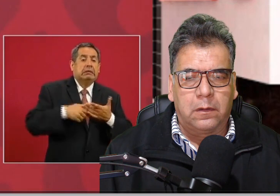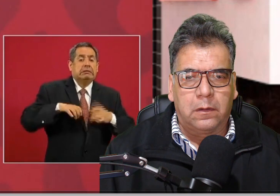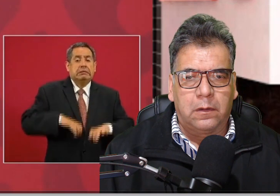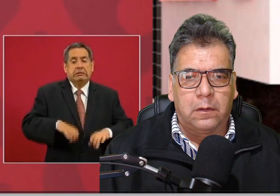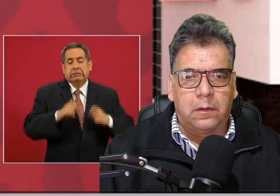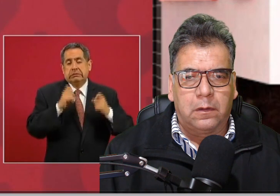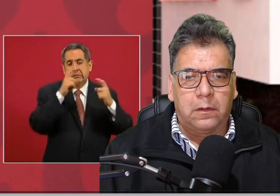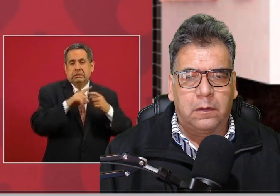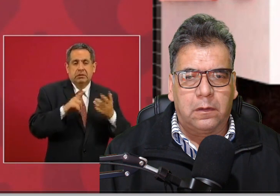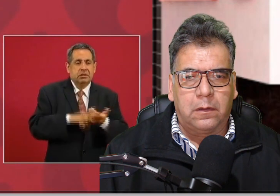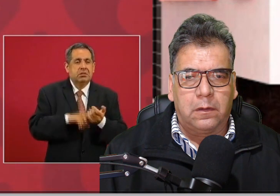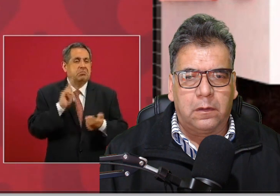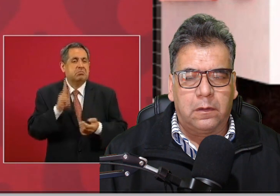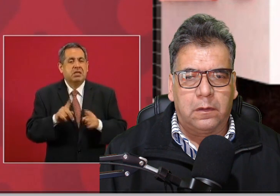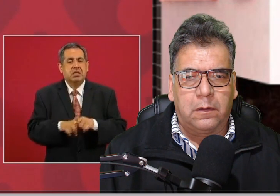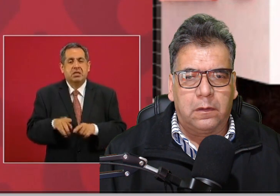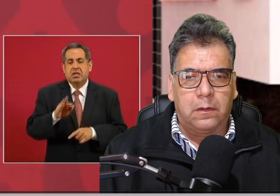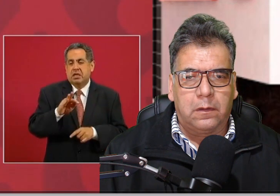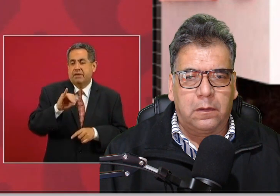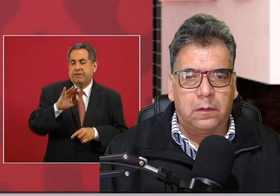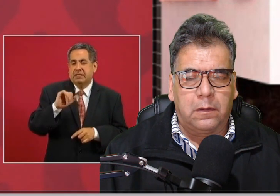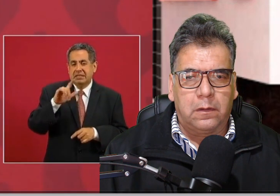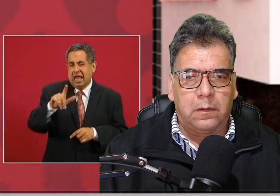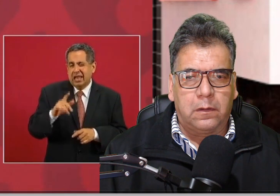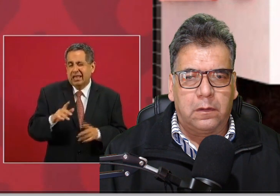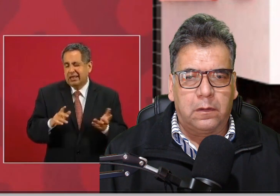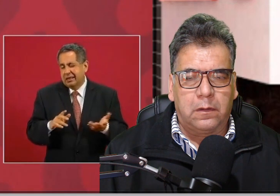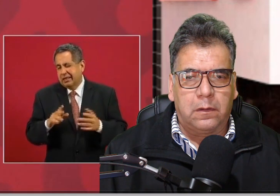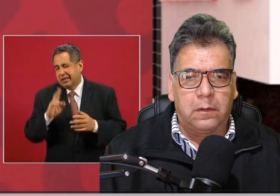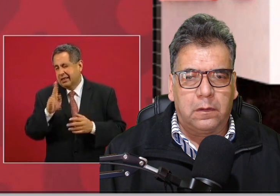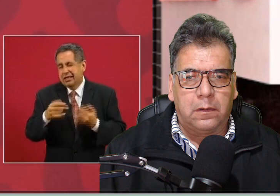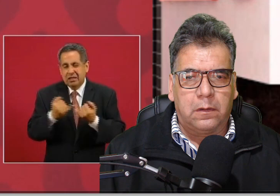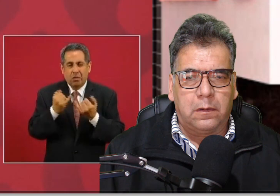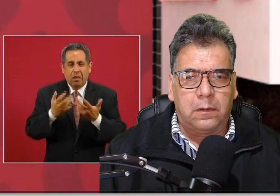en el tiempo que vamos a estar en el gobierno, que recuperáramos todo.